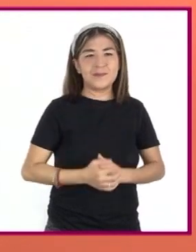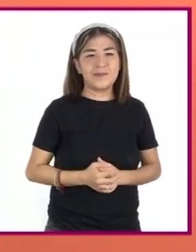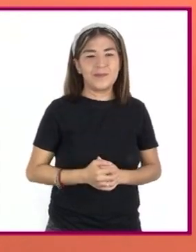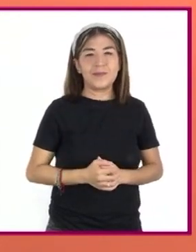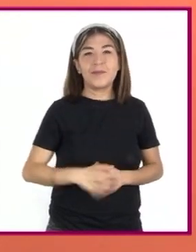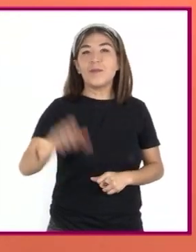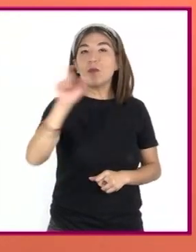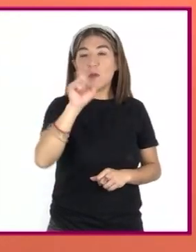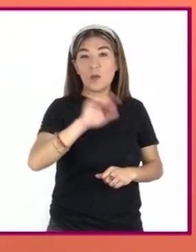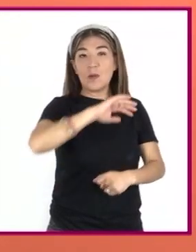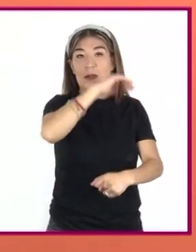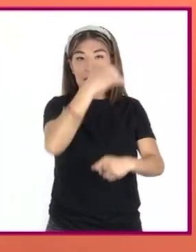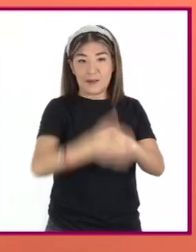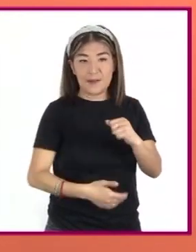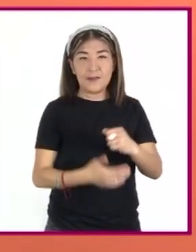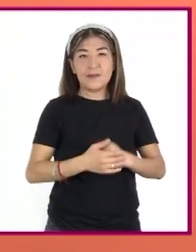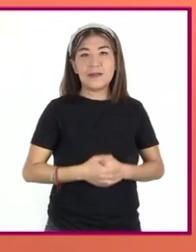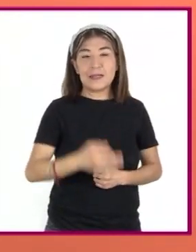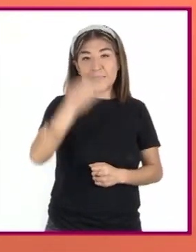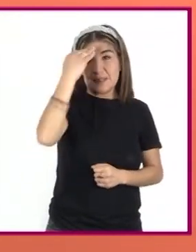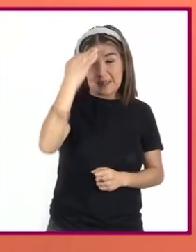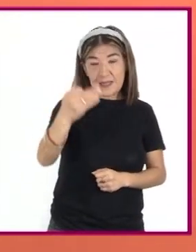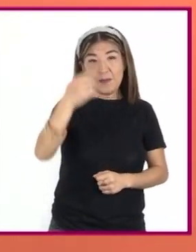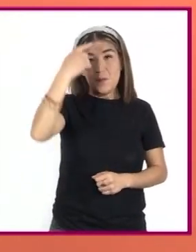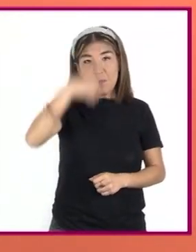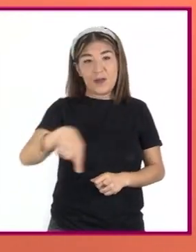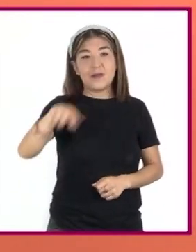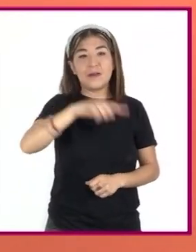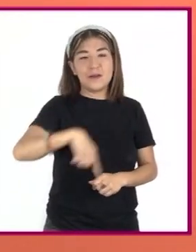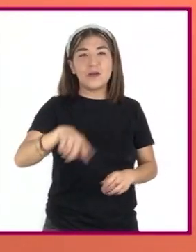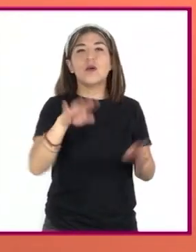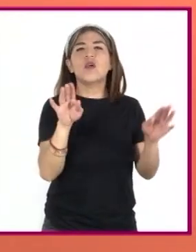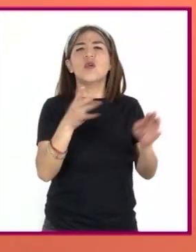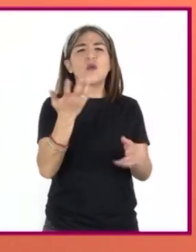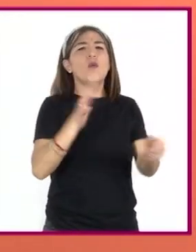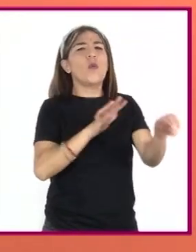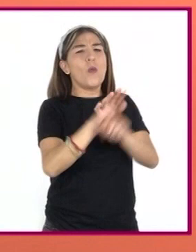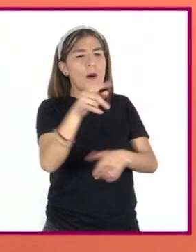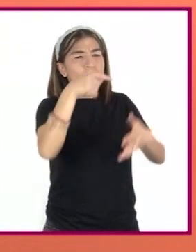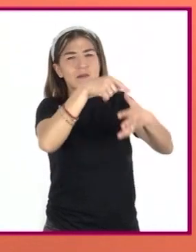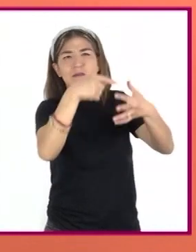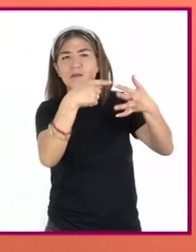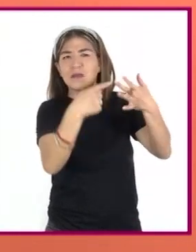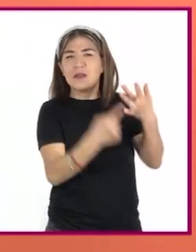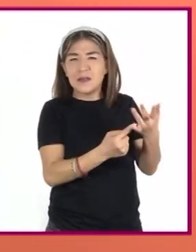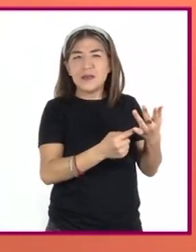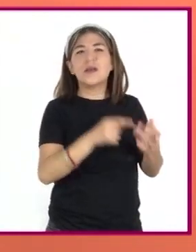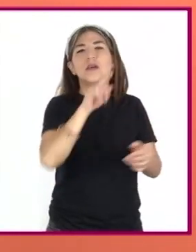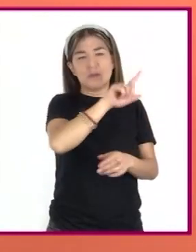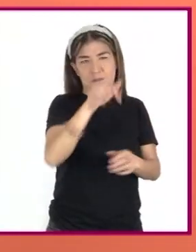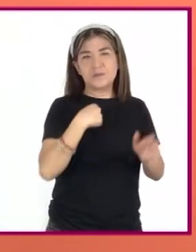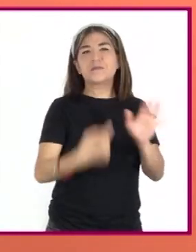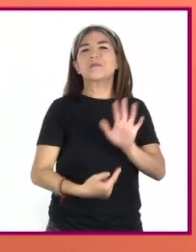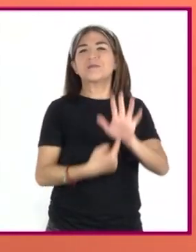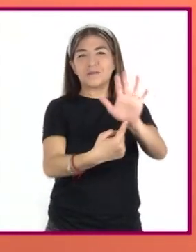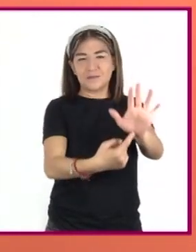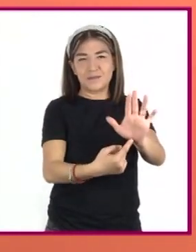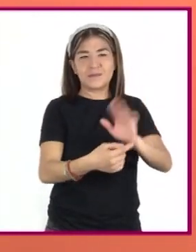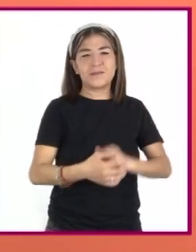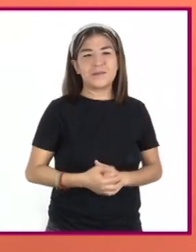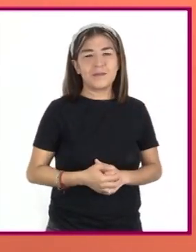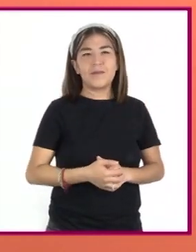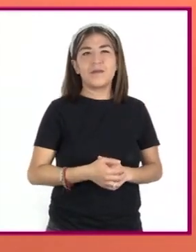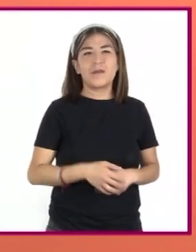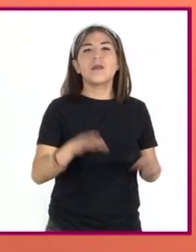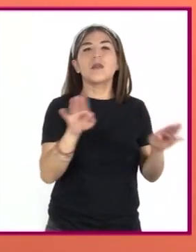Al finalizar el tiempo para que infieran de qué organismo se trata, se los mostraremos.